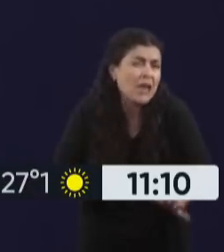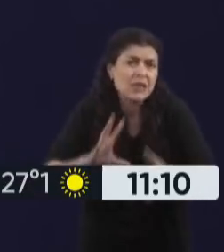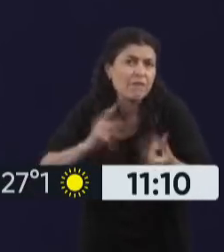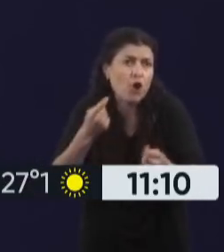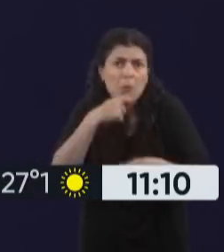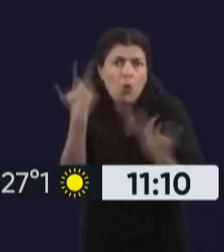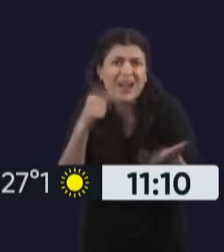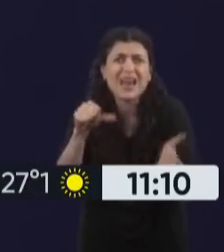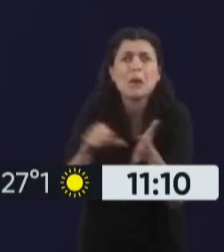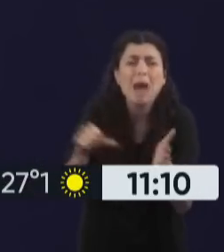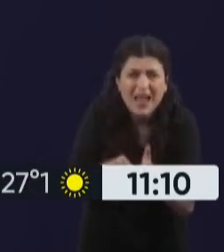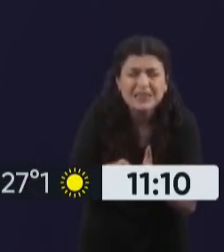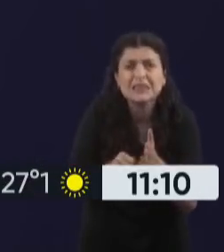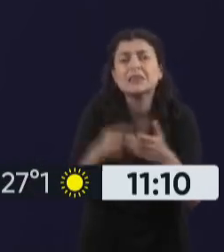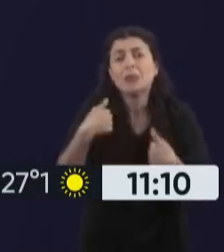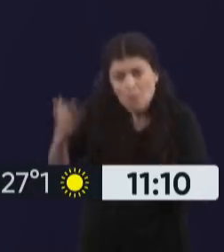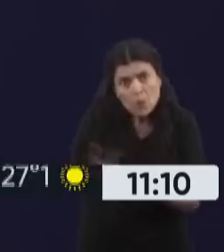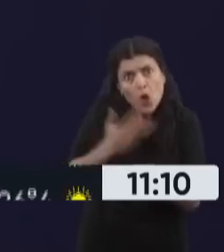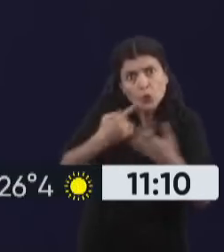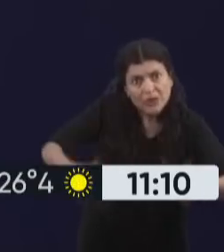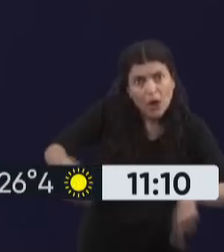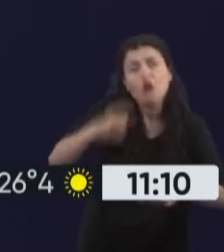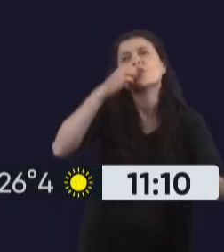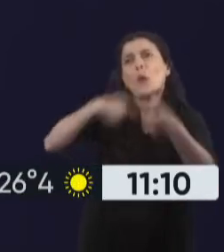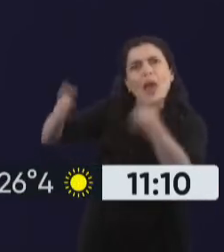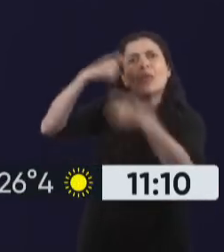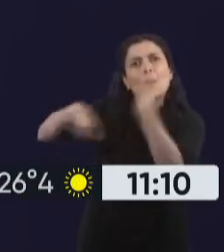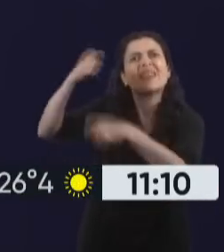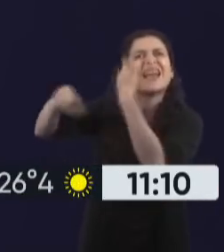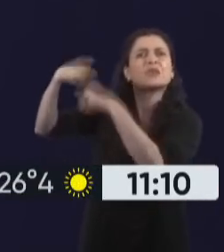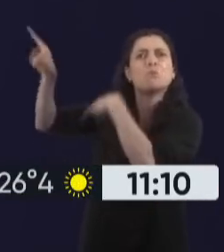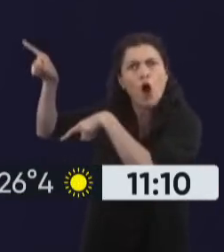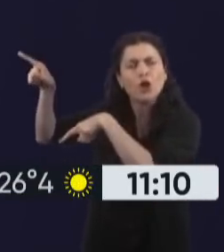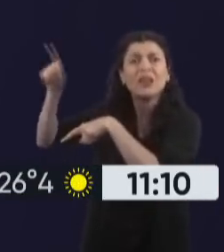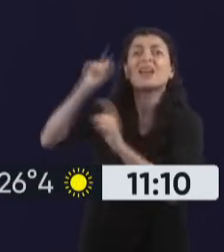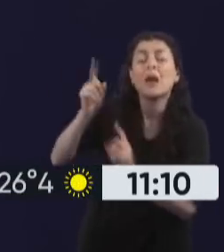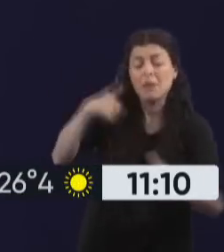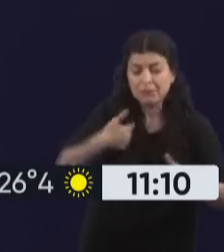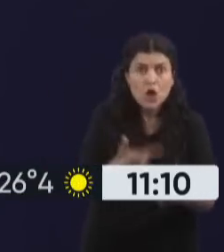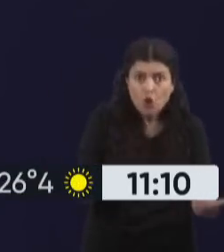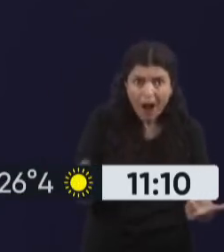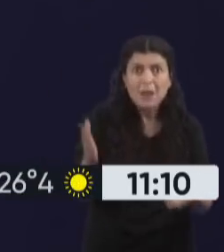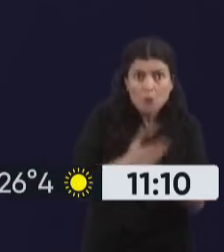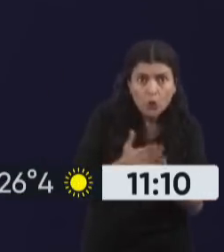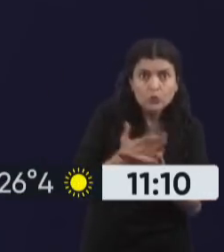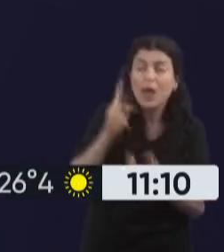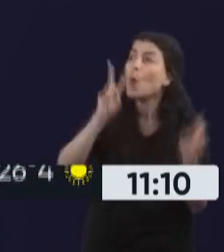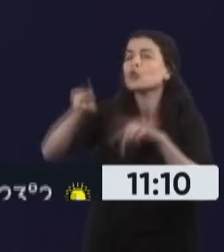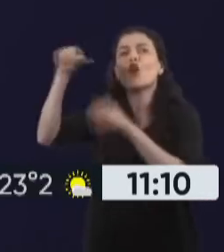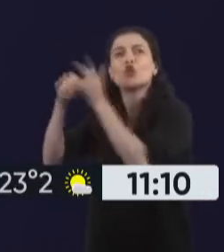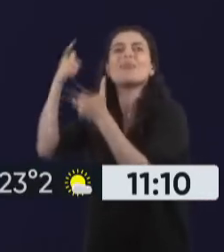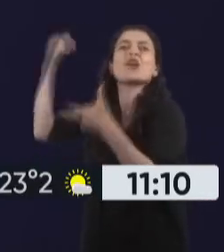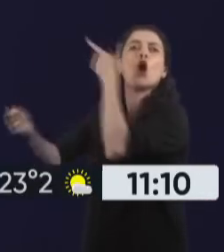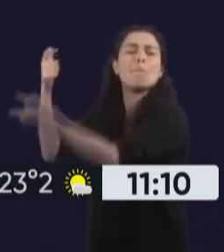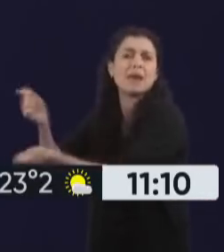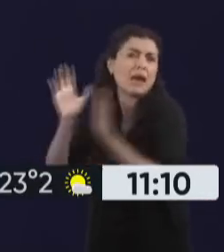cualquier país, ¿no? Que venda en donde es mejor y más productivo y que adquiera aquello en lo que no puede serlo. O sea